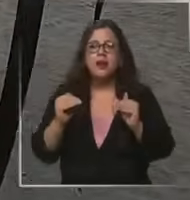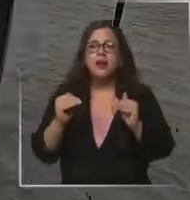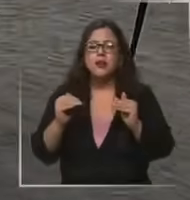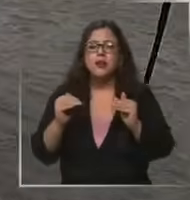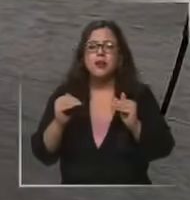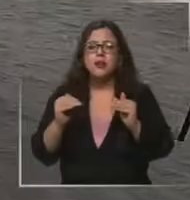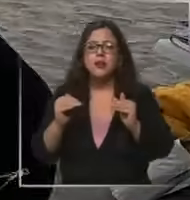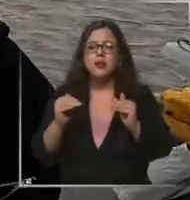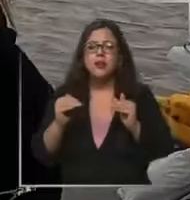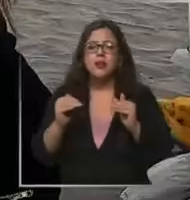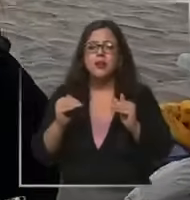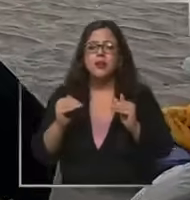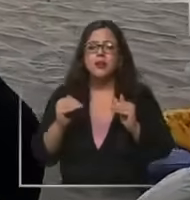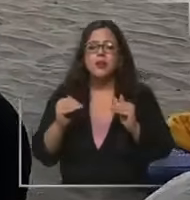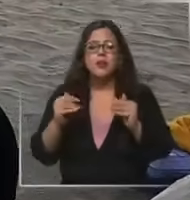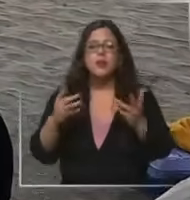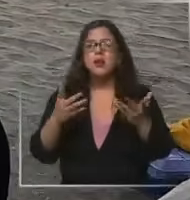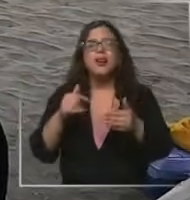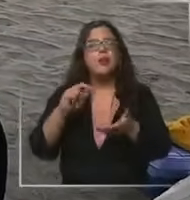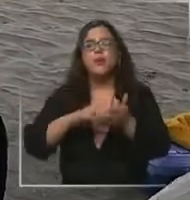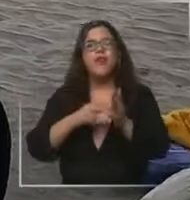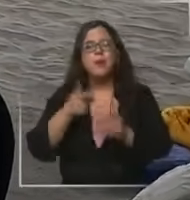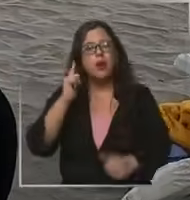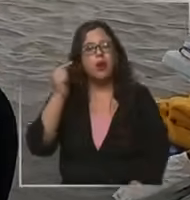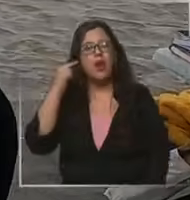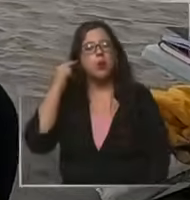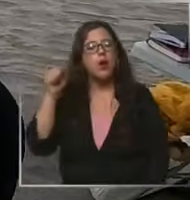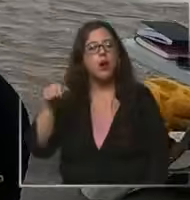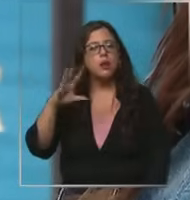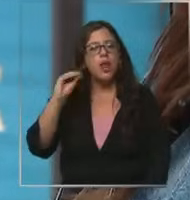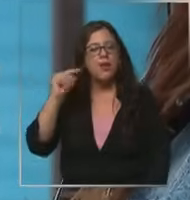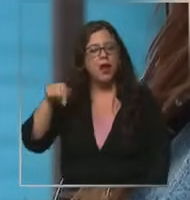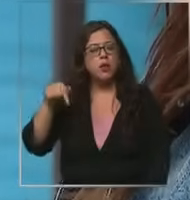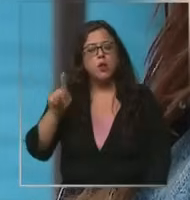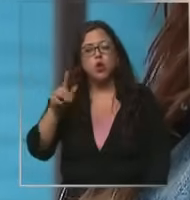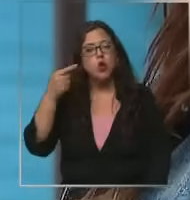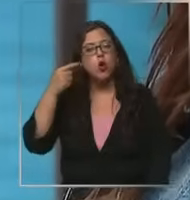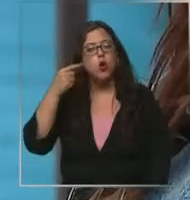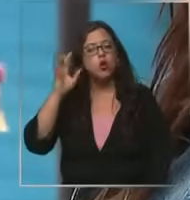que promete un descanso total para sus clientes. Quisimos